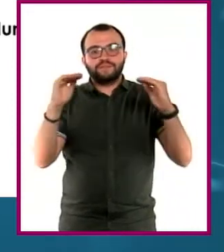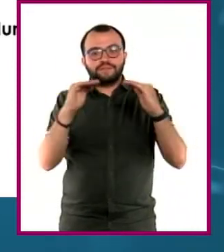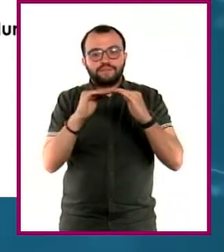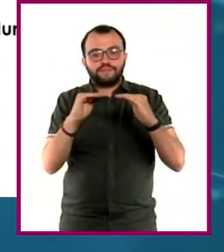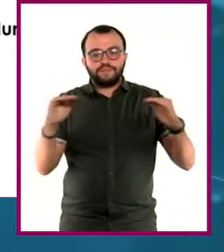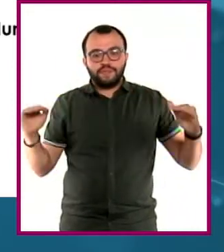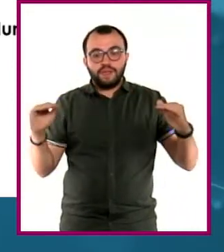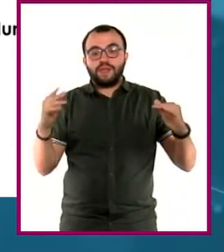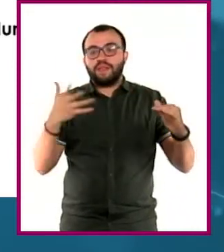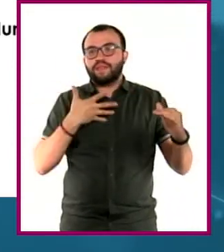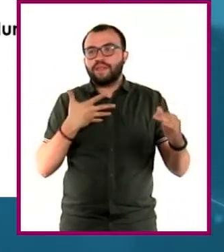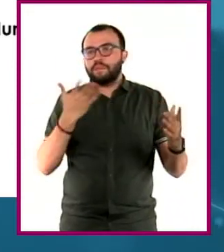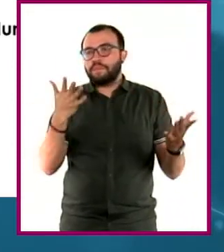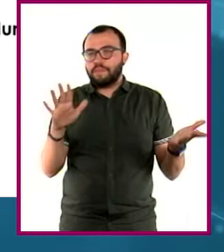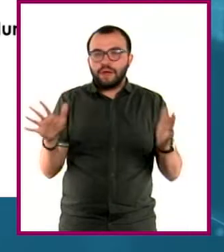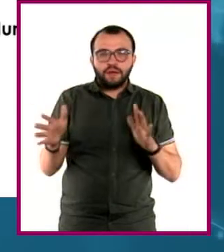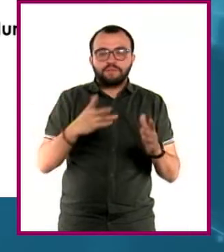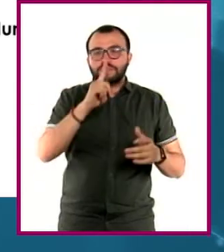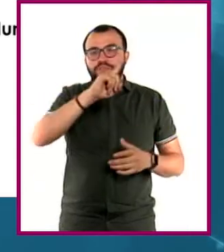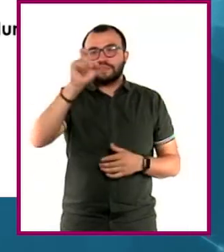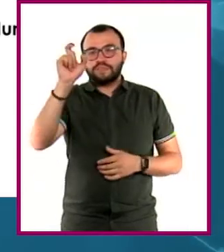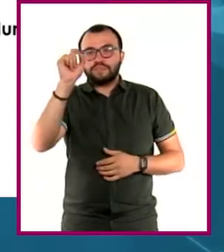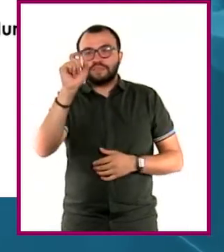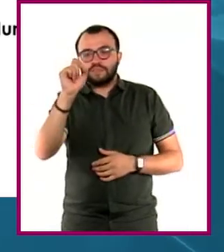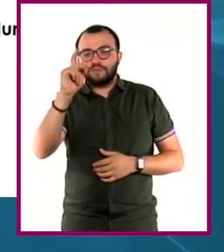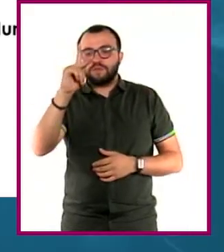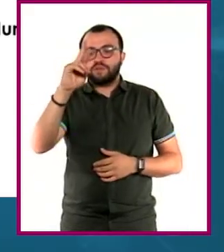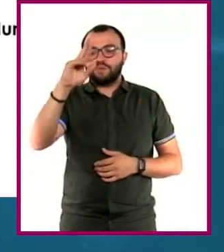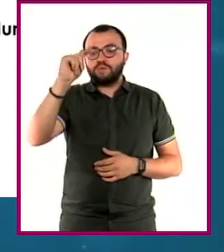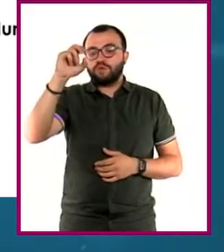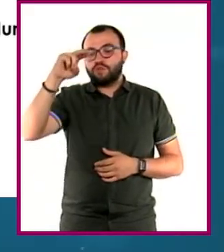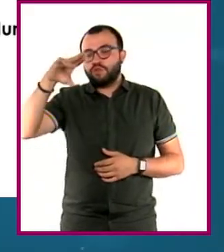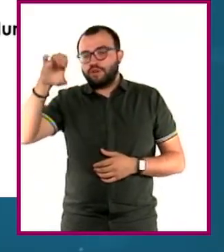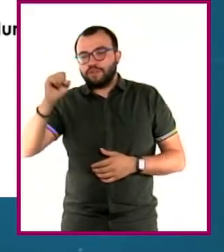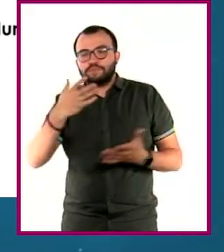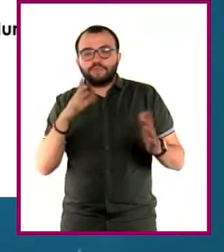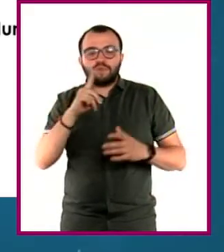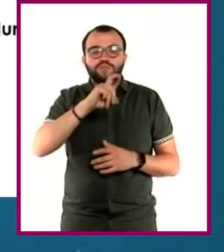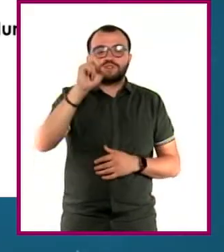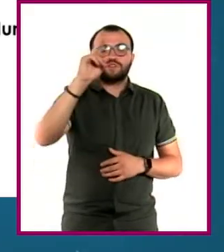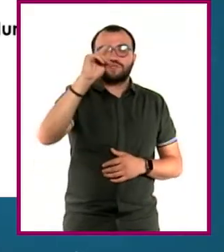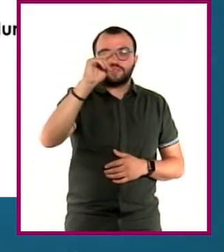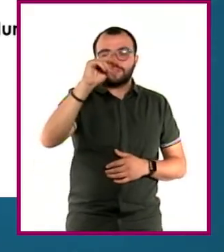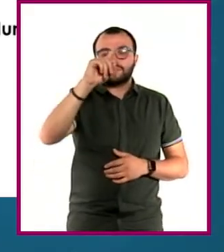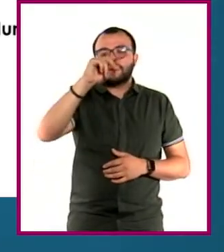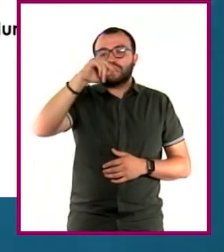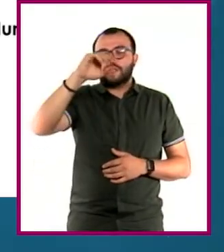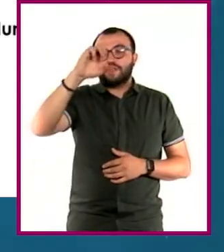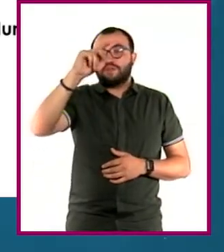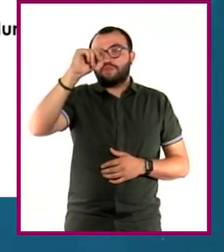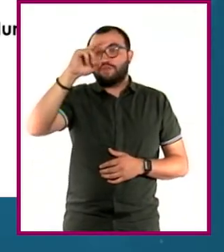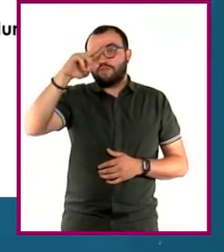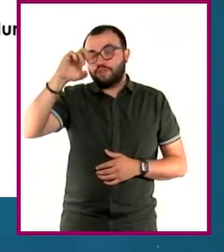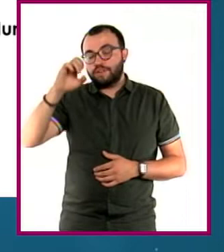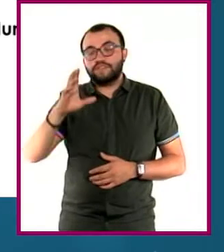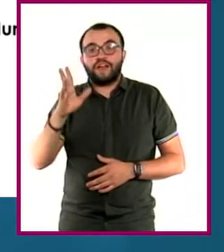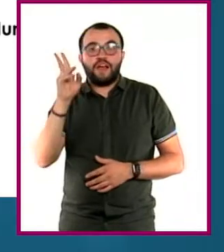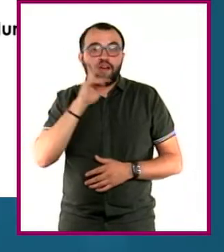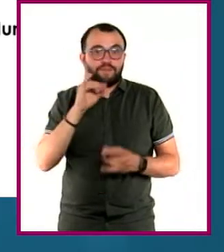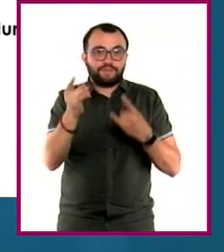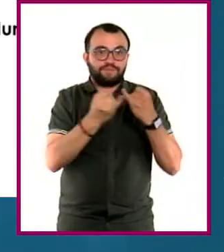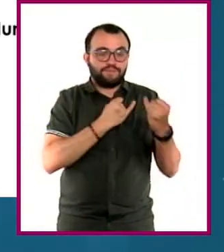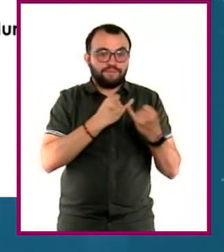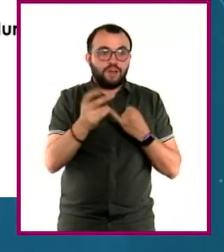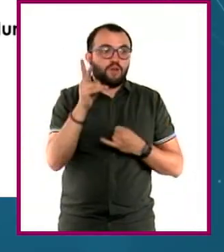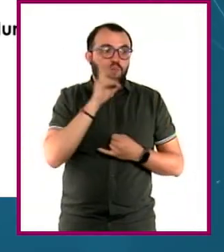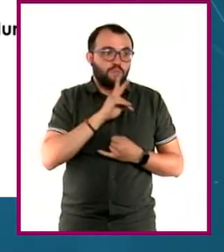de 120 protones y que tenga alrededor de unos 180 neutrones. Entonces están probando los límites de la estabilidad